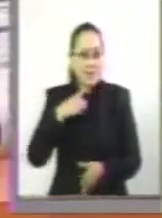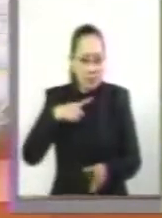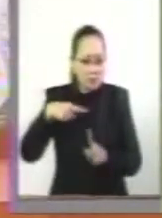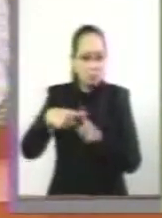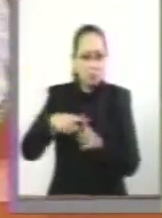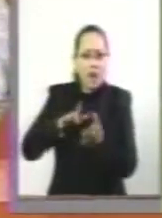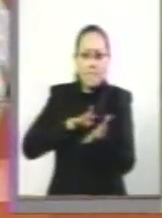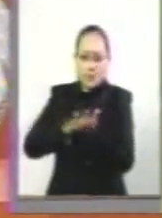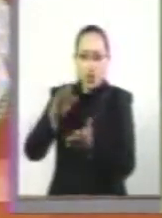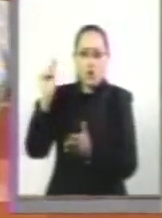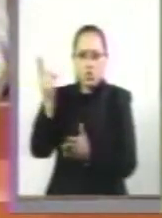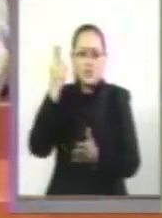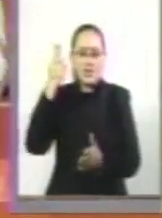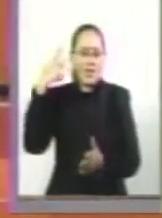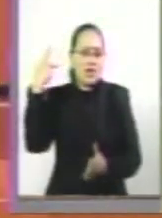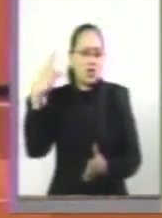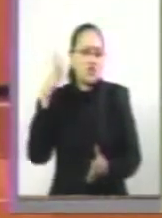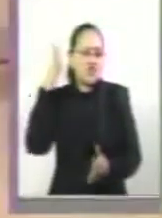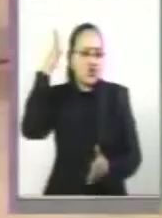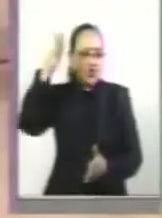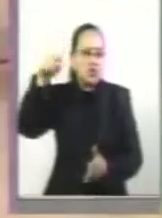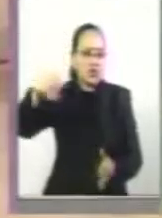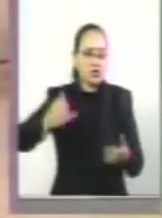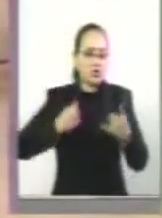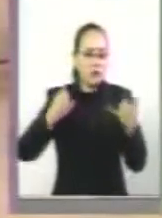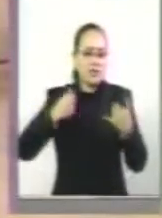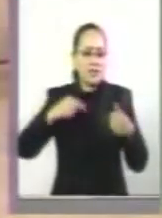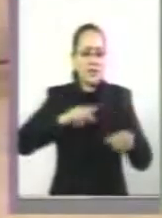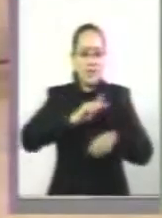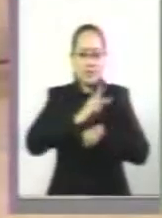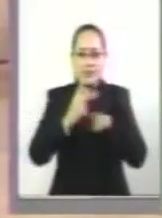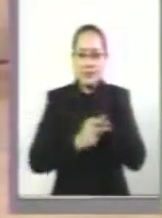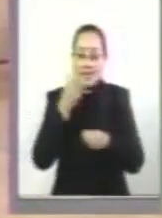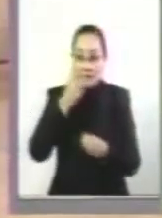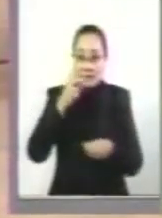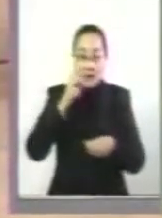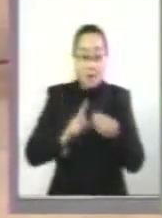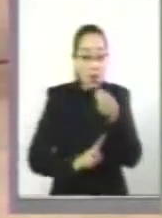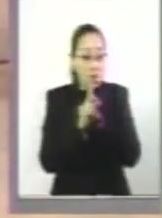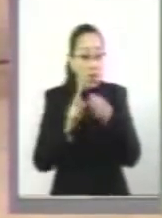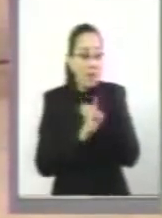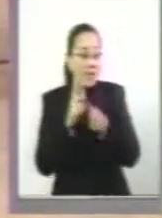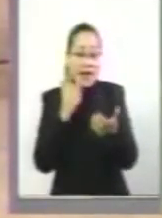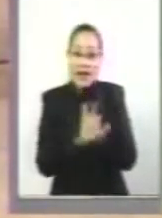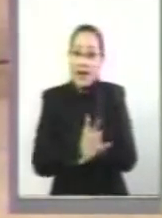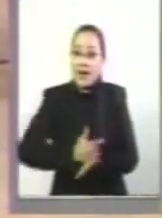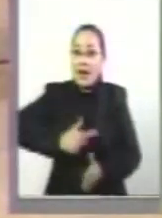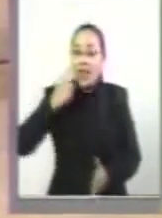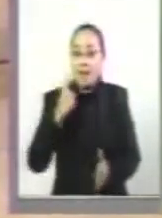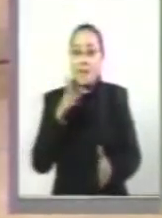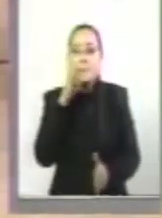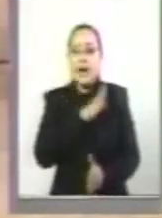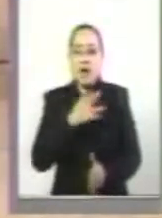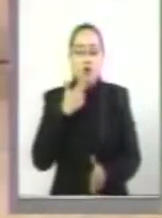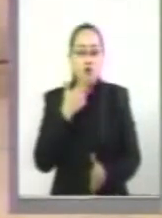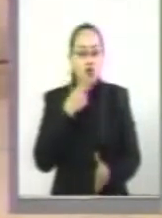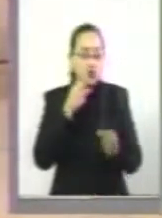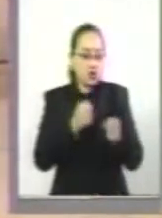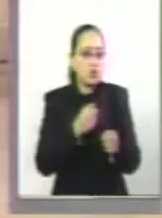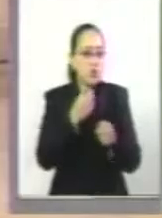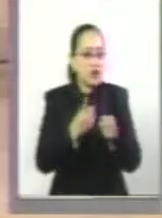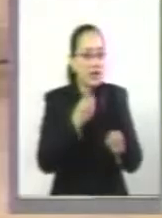al futuro de los jóvenes en el país, sino que es un problema grave de mal manejo de la